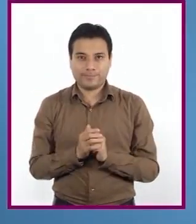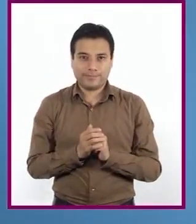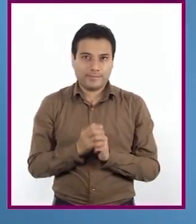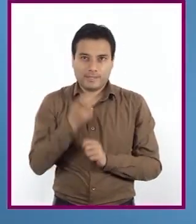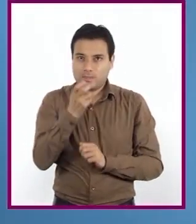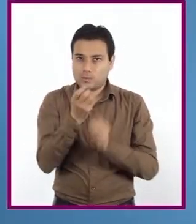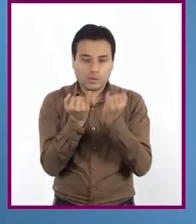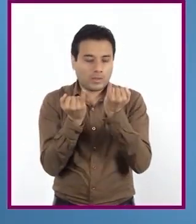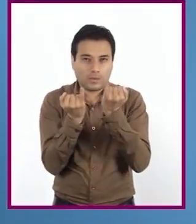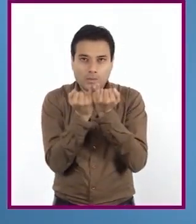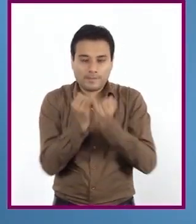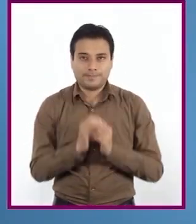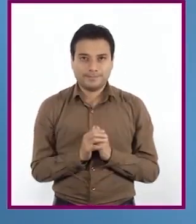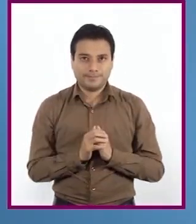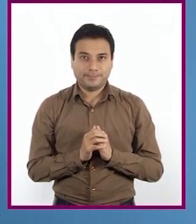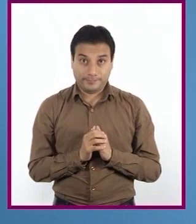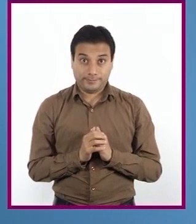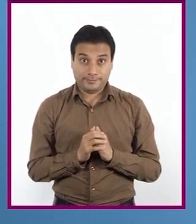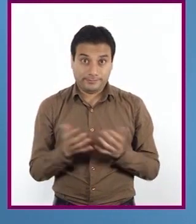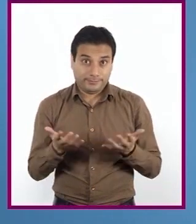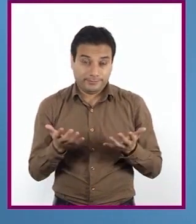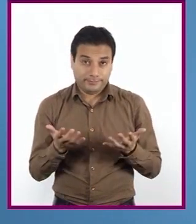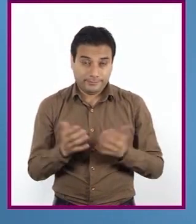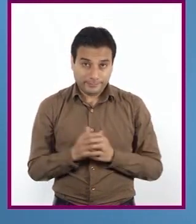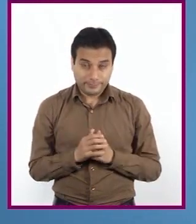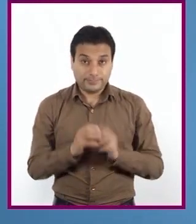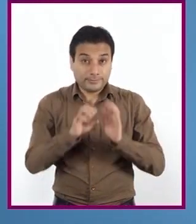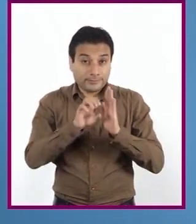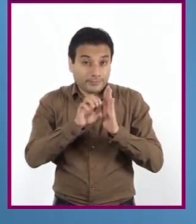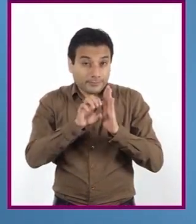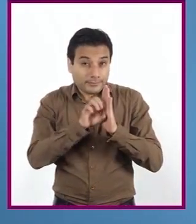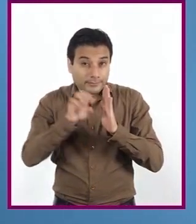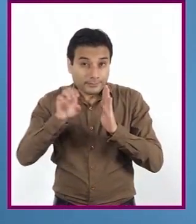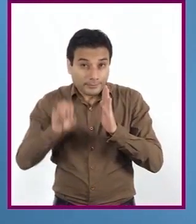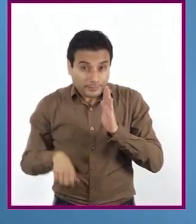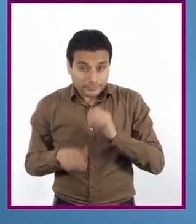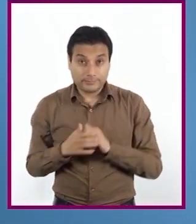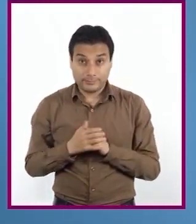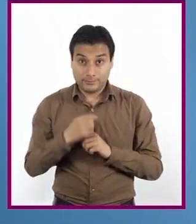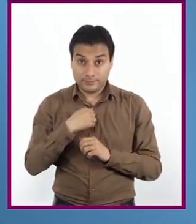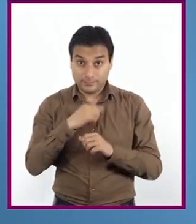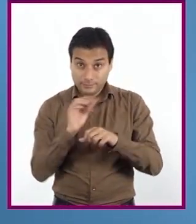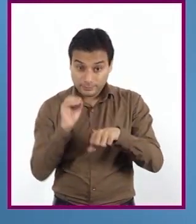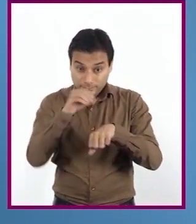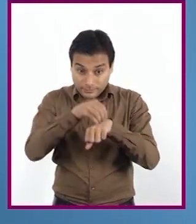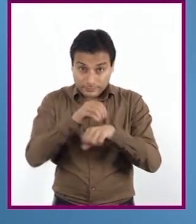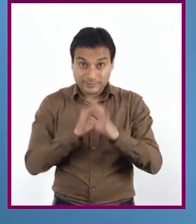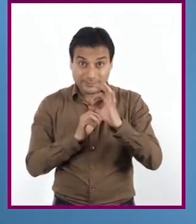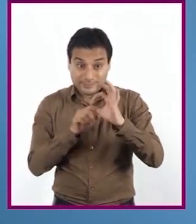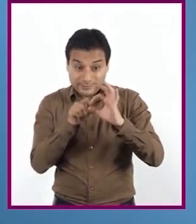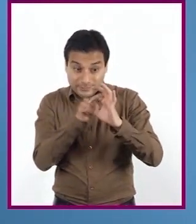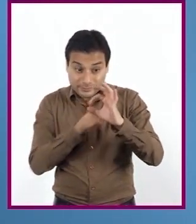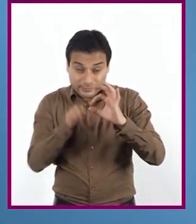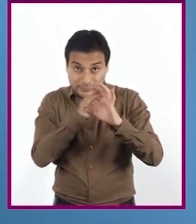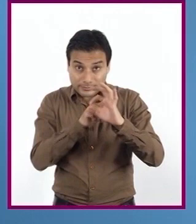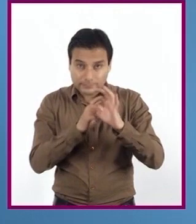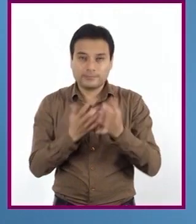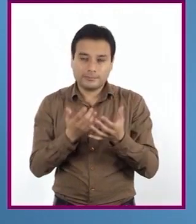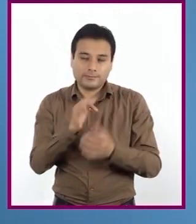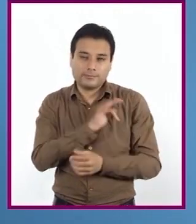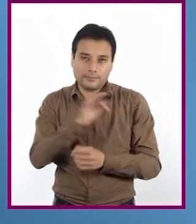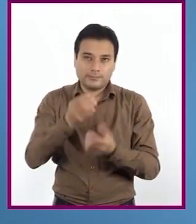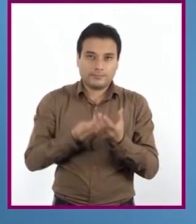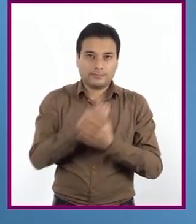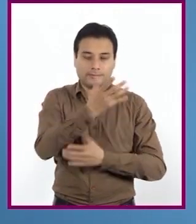un cable el flujo eléctrico a la Tierra, estamos creando un aliviadero. Entonces, la probabilidad de que un rayo pase por